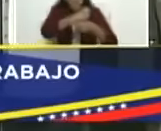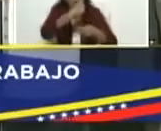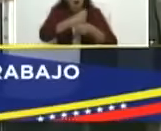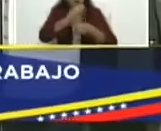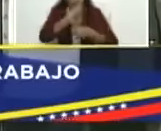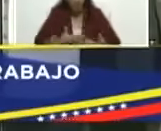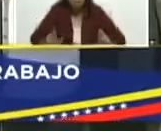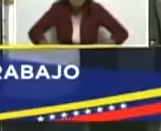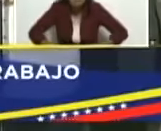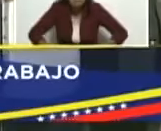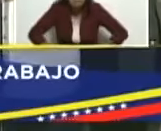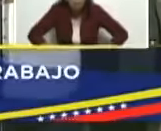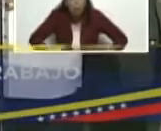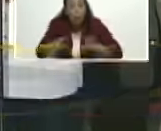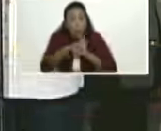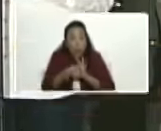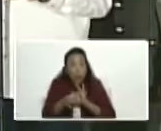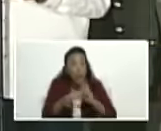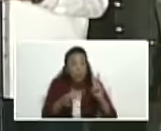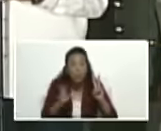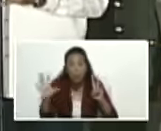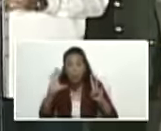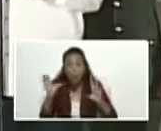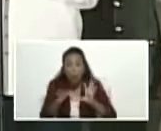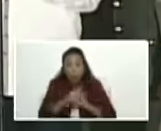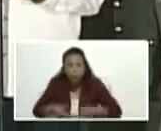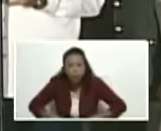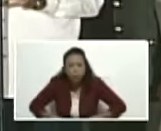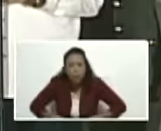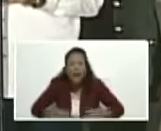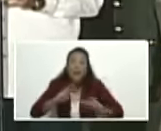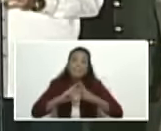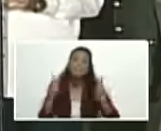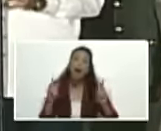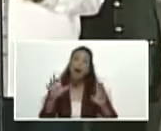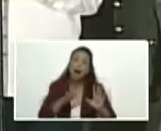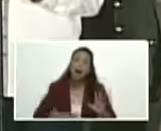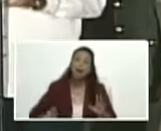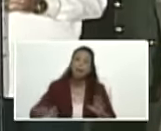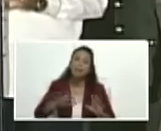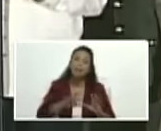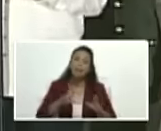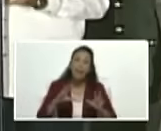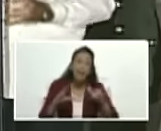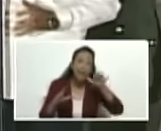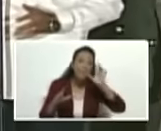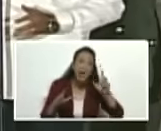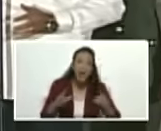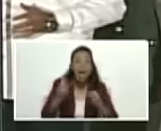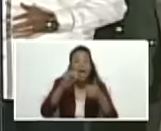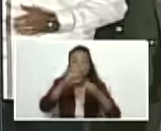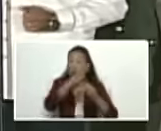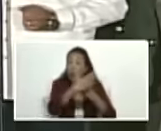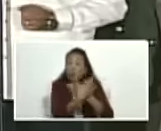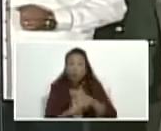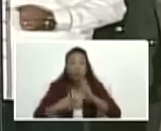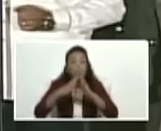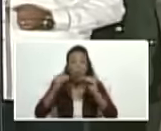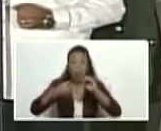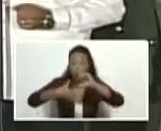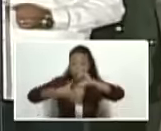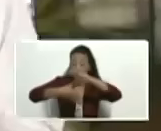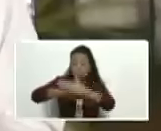buenos esfuerzos conjuntos, mancomunados, la paz en nuestra región, en Sudamérica. Es un